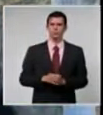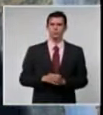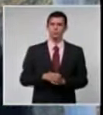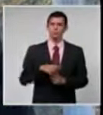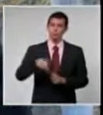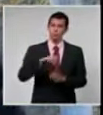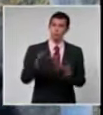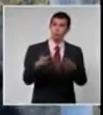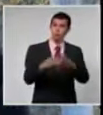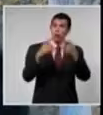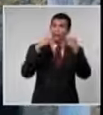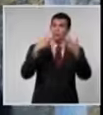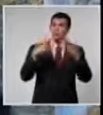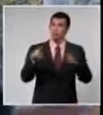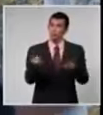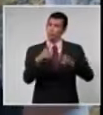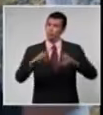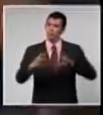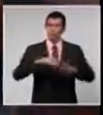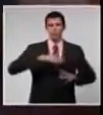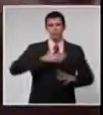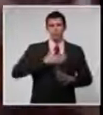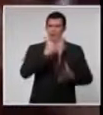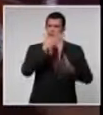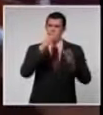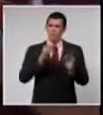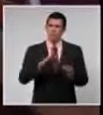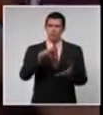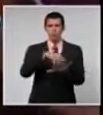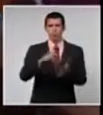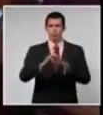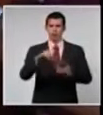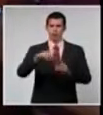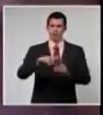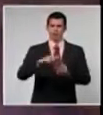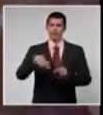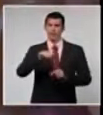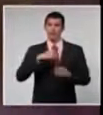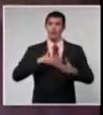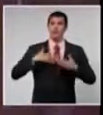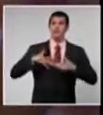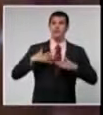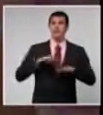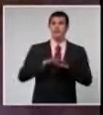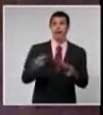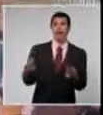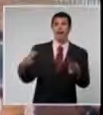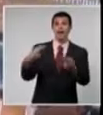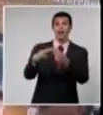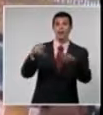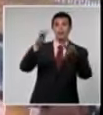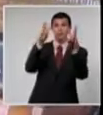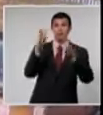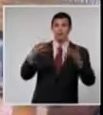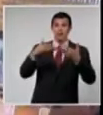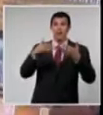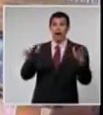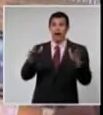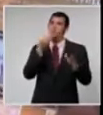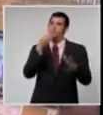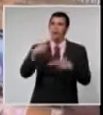estos cultores esperan desde ya el concierto sin precedentes en las relaciones culturales de Cuba y Estados Unidos. Cristian May,